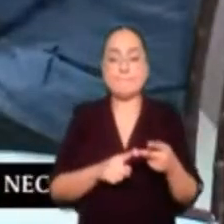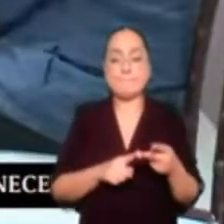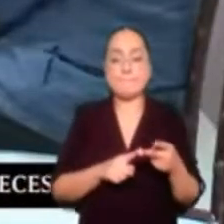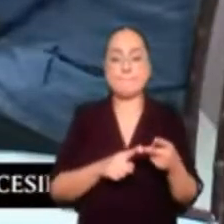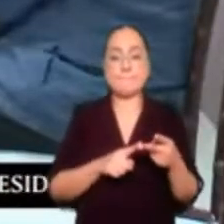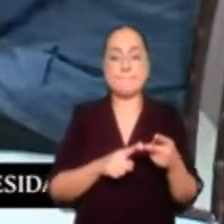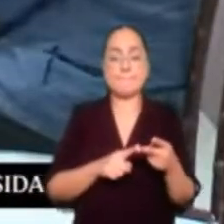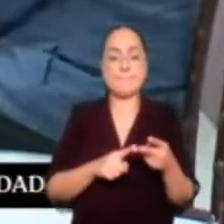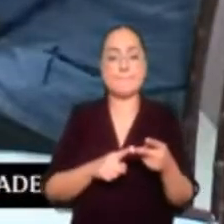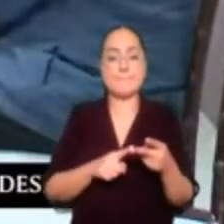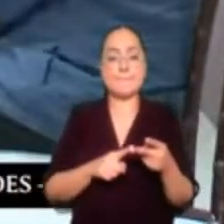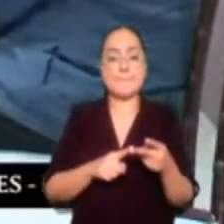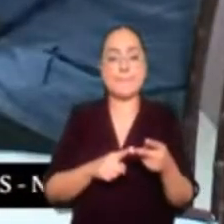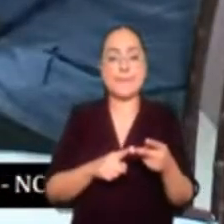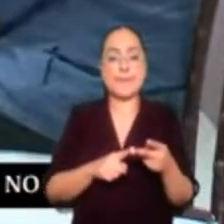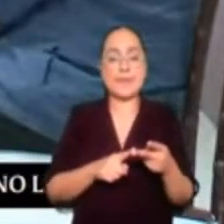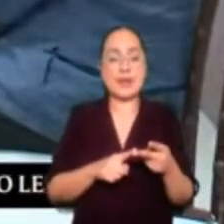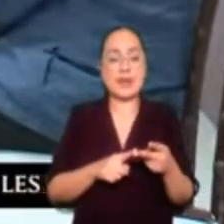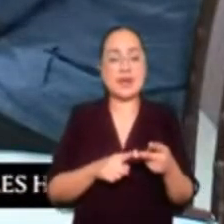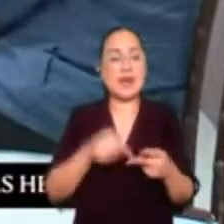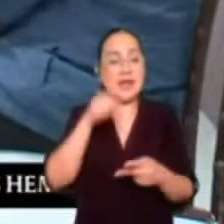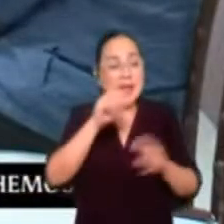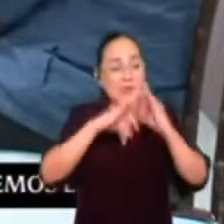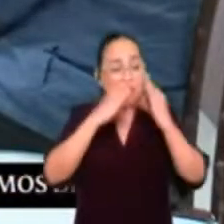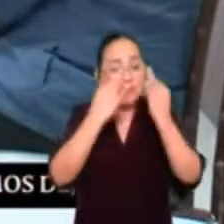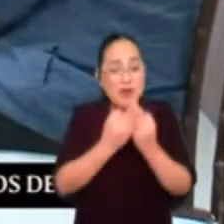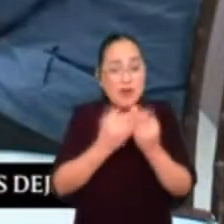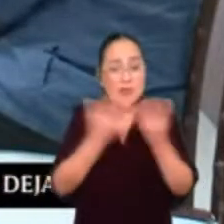Censurar estas prácticas. Miren,